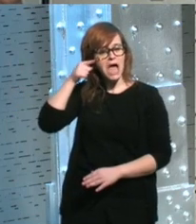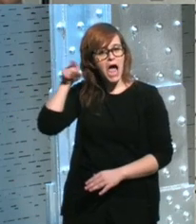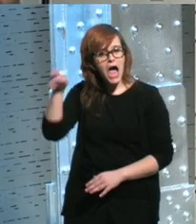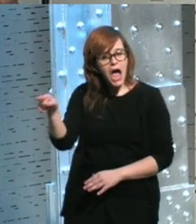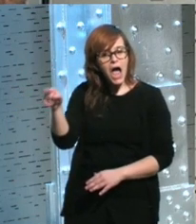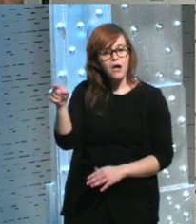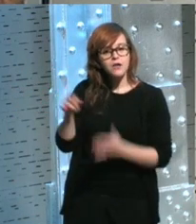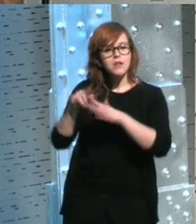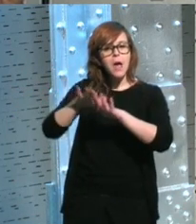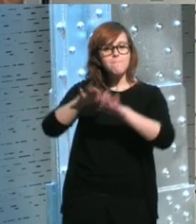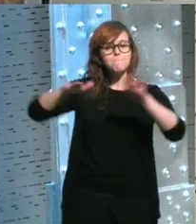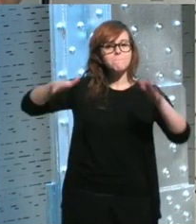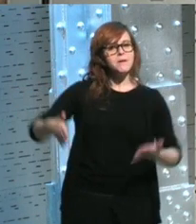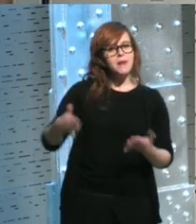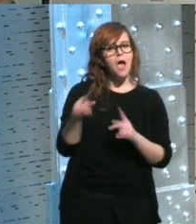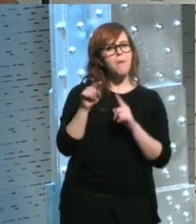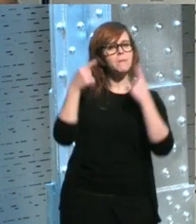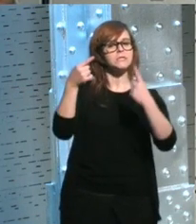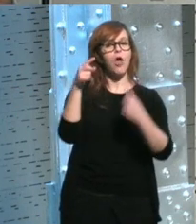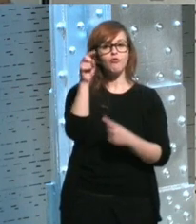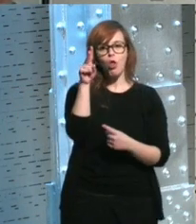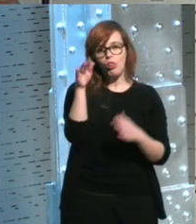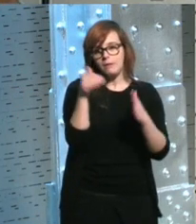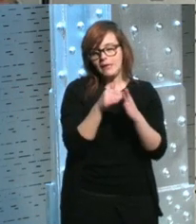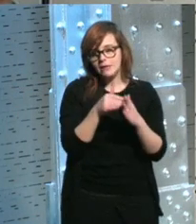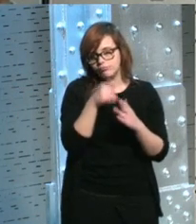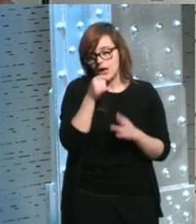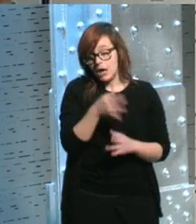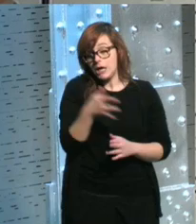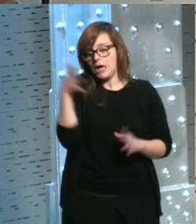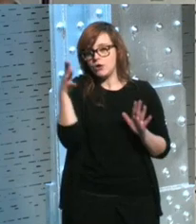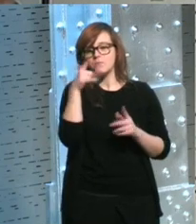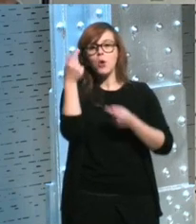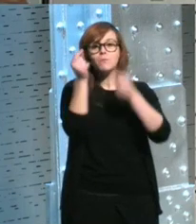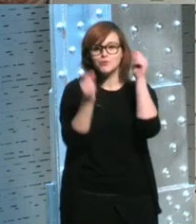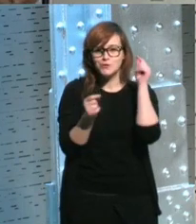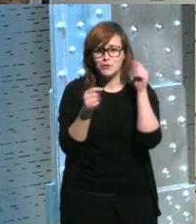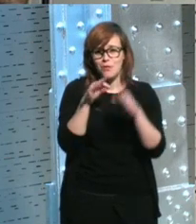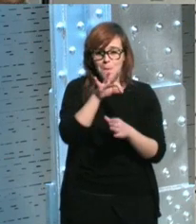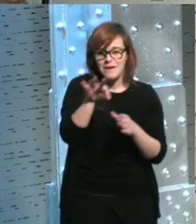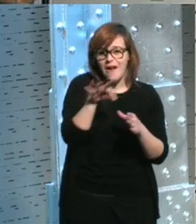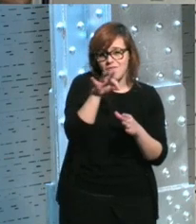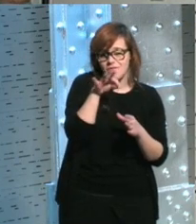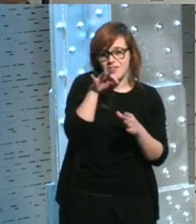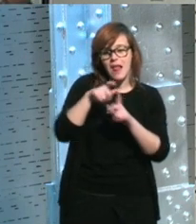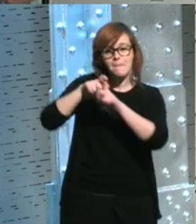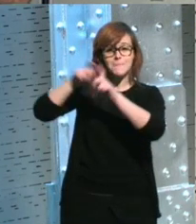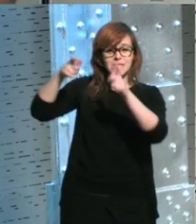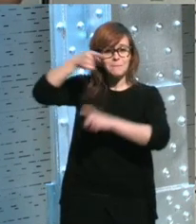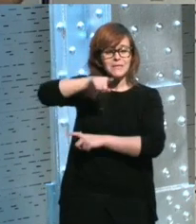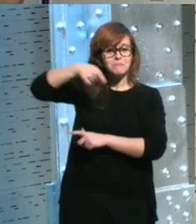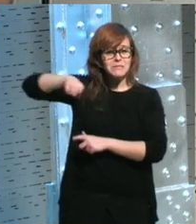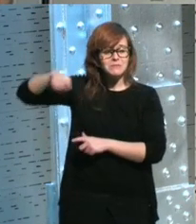mesa para $12,000, que era demasiado caro, porque el presupuesto de un café de esa cadena mensual es